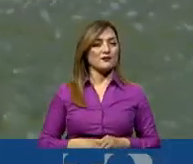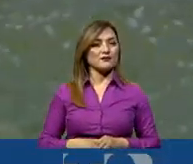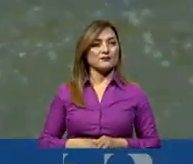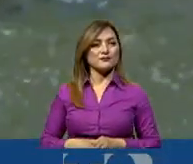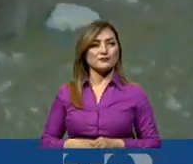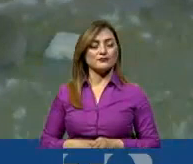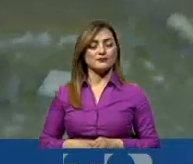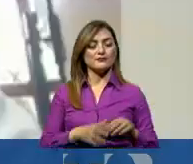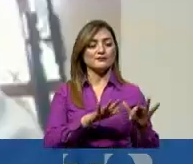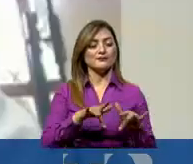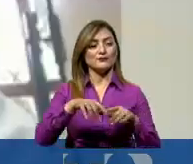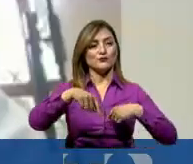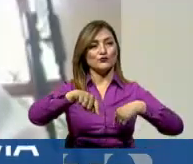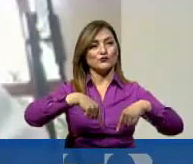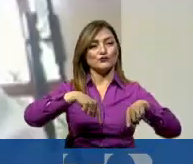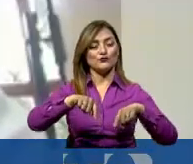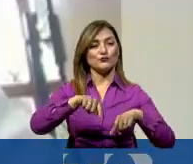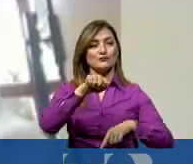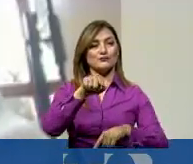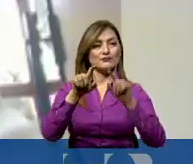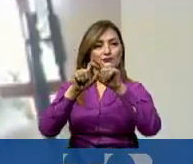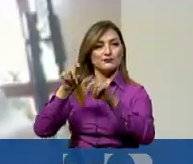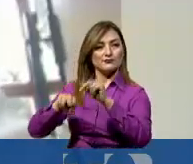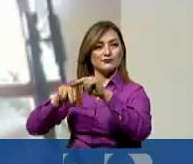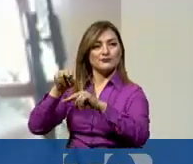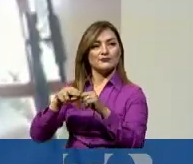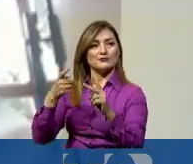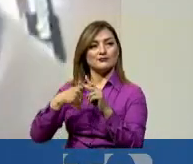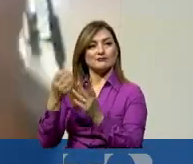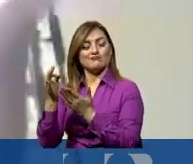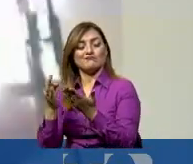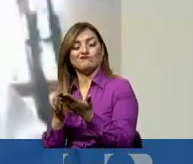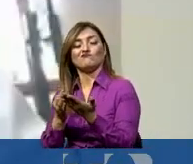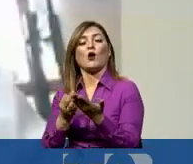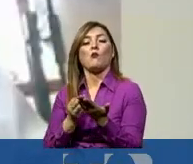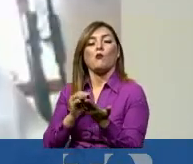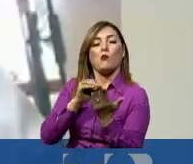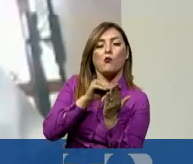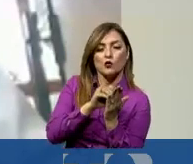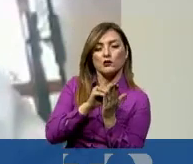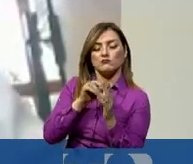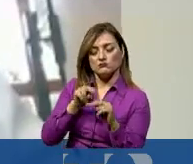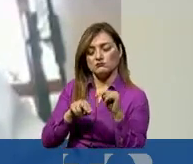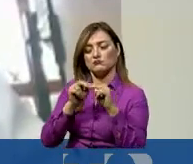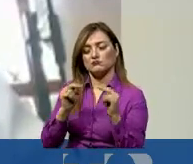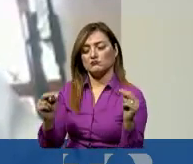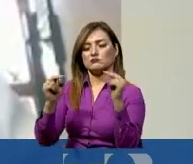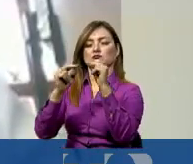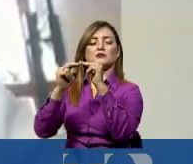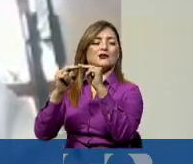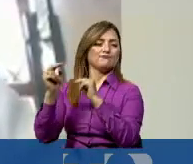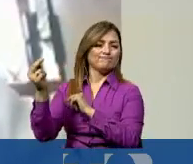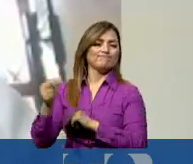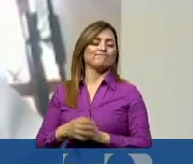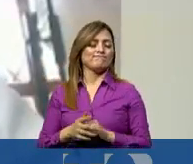de la Secretaría de Movilidad para que el EMOP pueda priorizar dentro de su presupuesto y poder ejecutar esta obra que sería el puente que